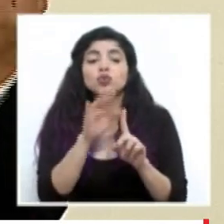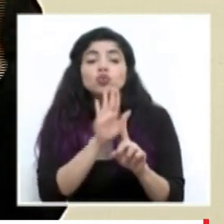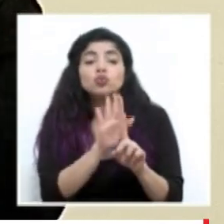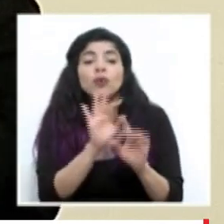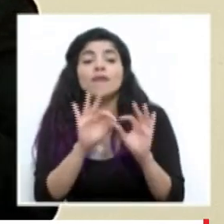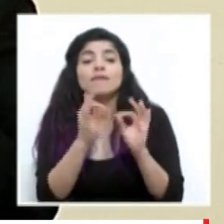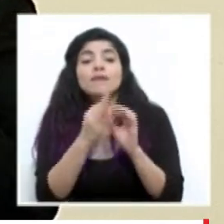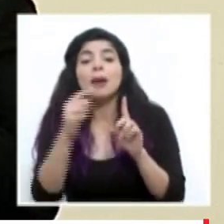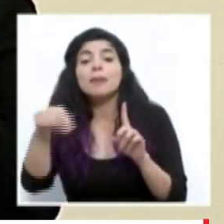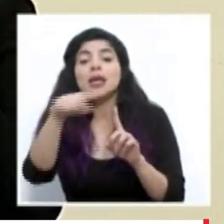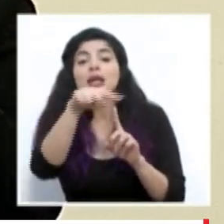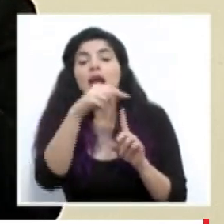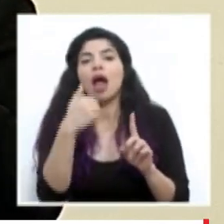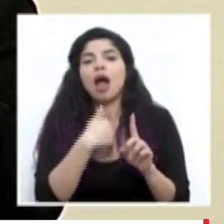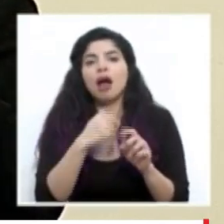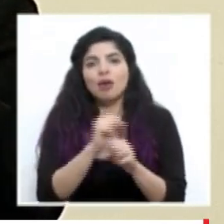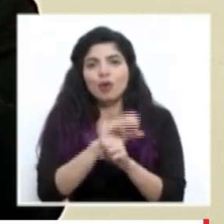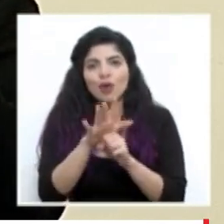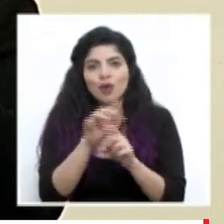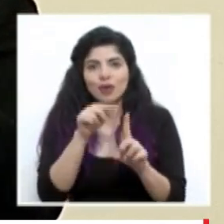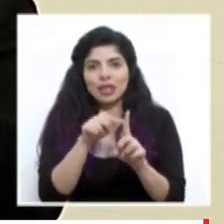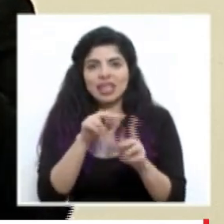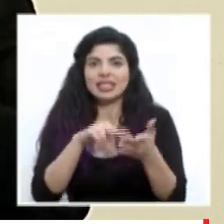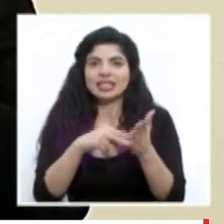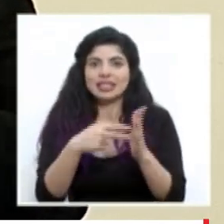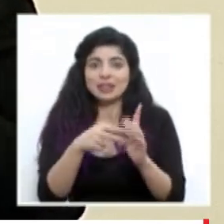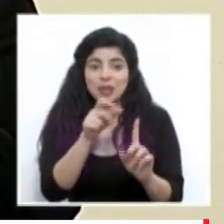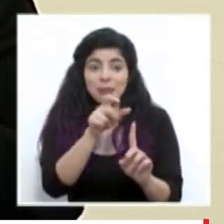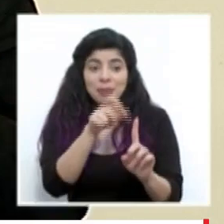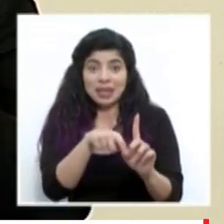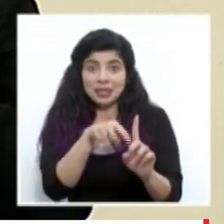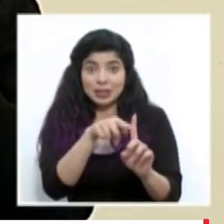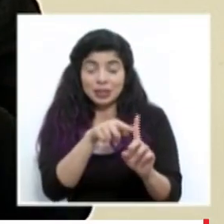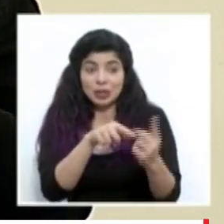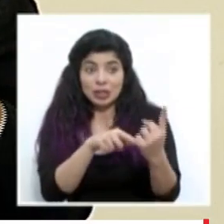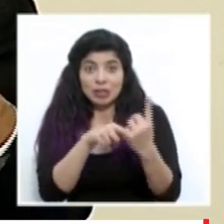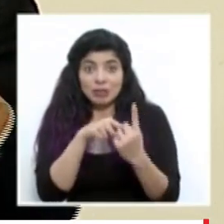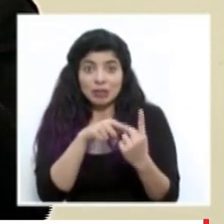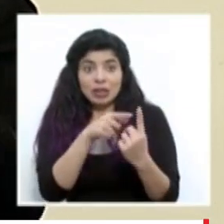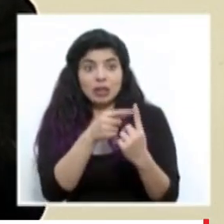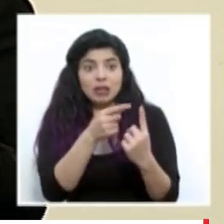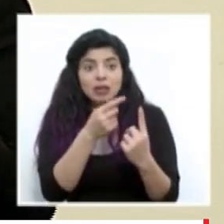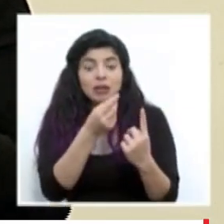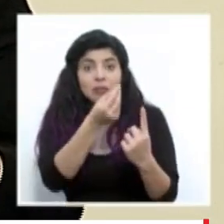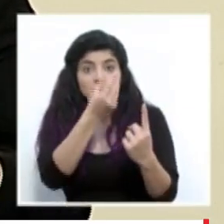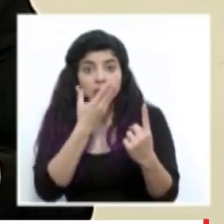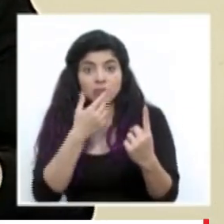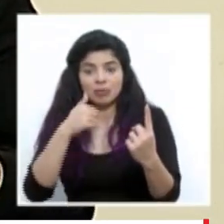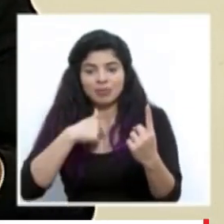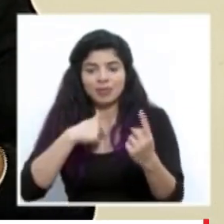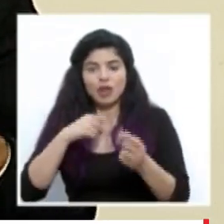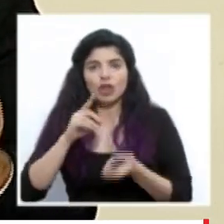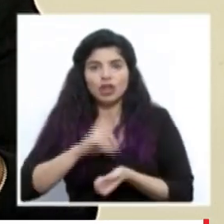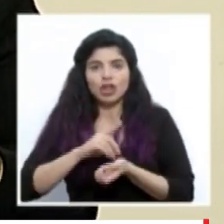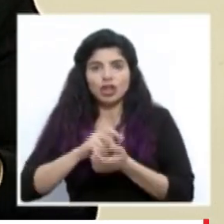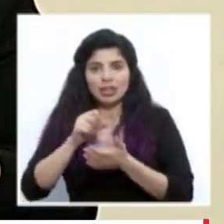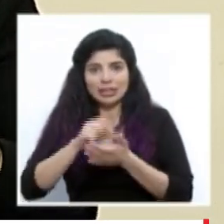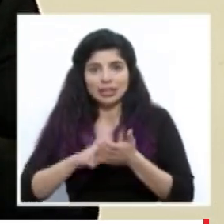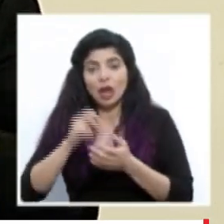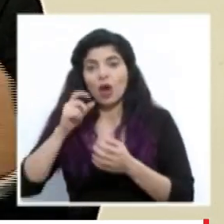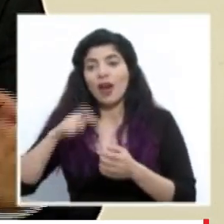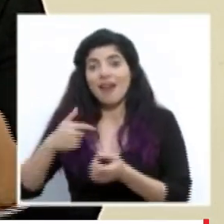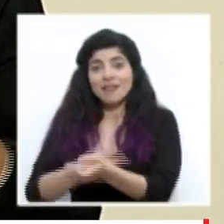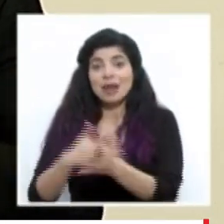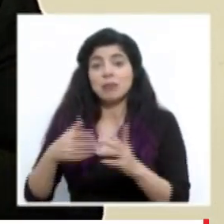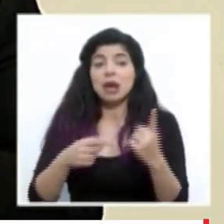familia tenía COVID. Y entonces esa persona, si la persona viene y le dice al cirujano o al personal de